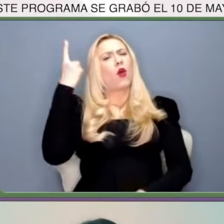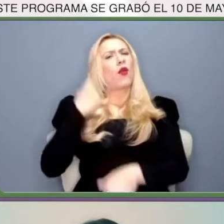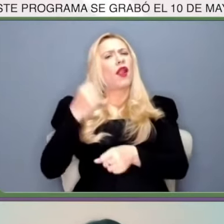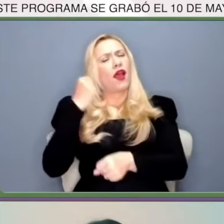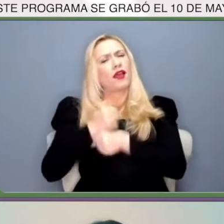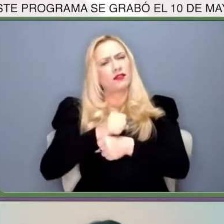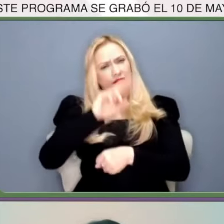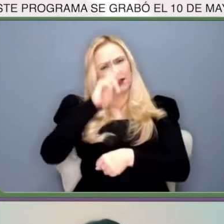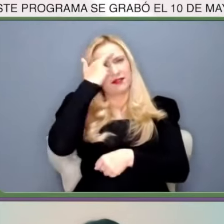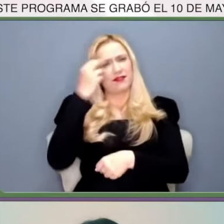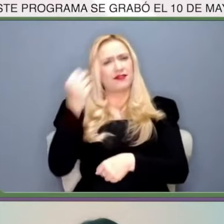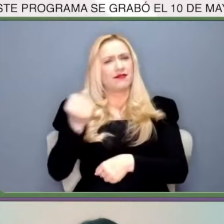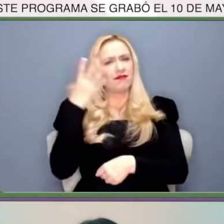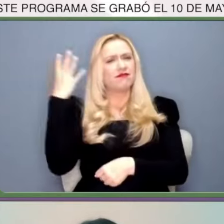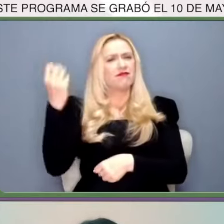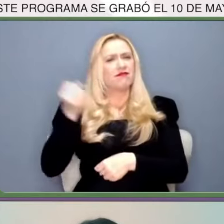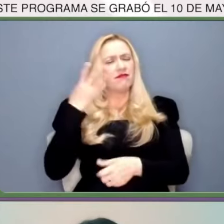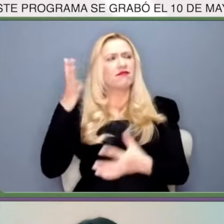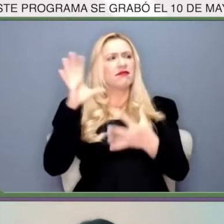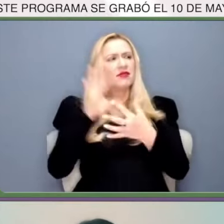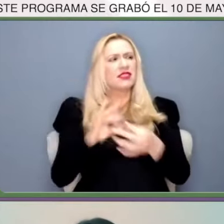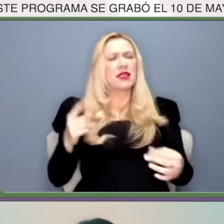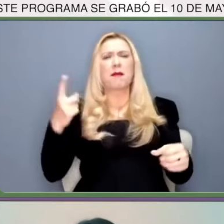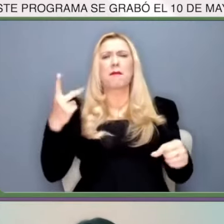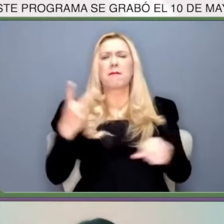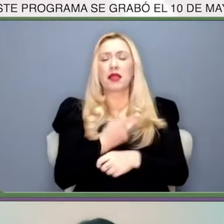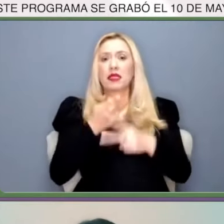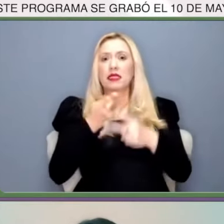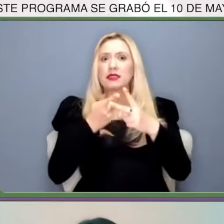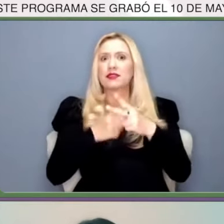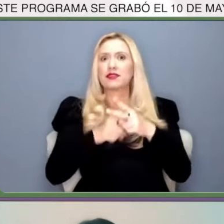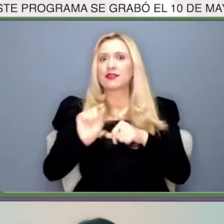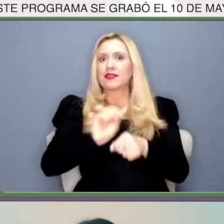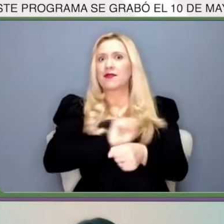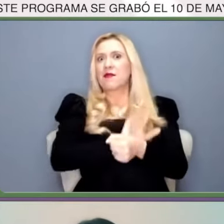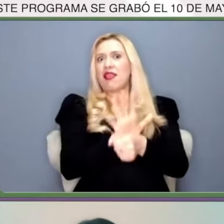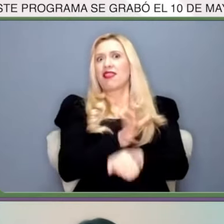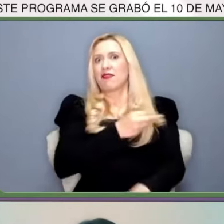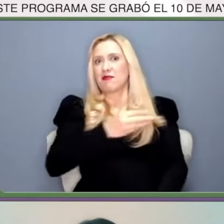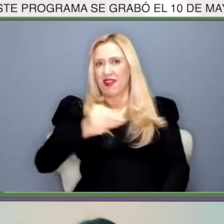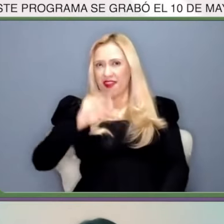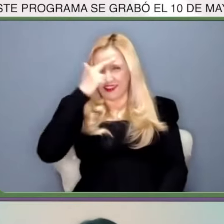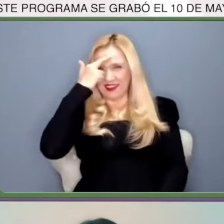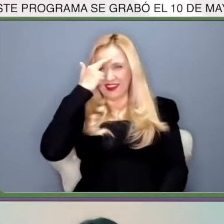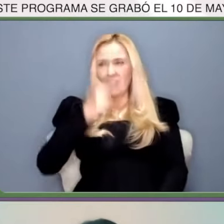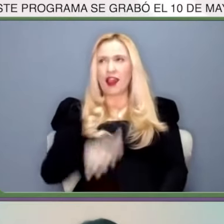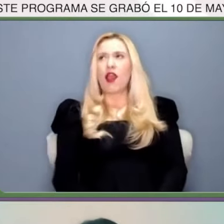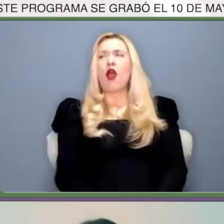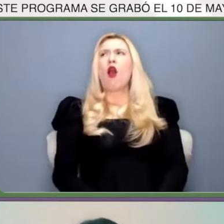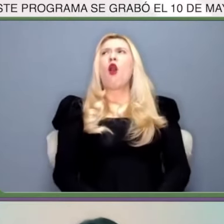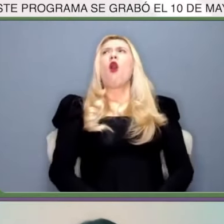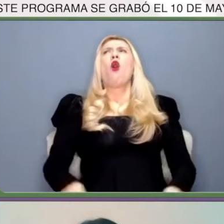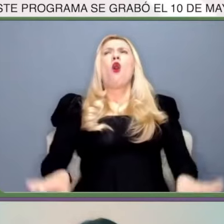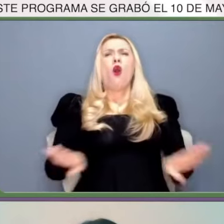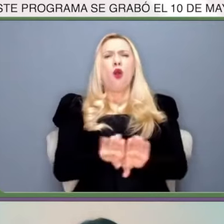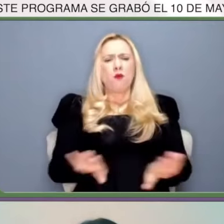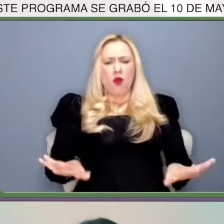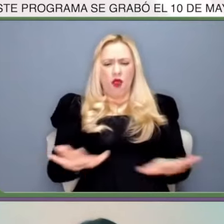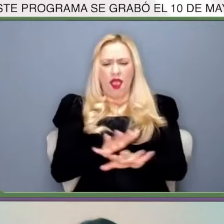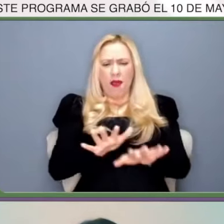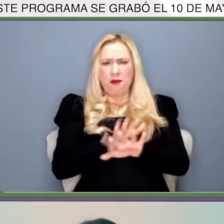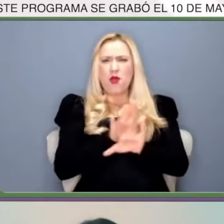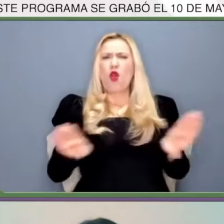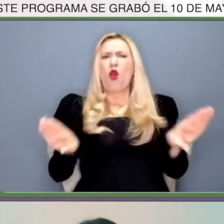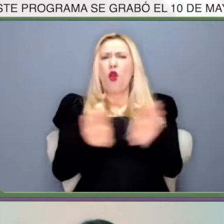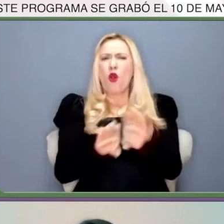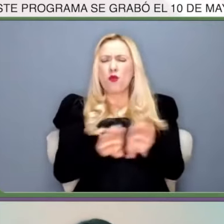conversatorios para saber qué estaba pasando, recién empezaba la pandemia. ¿Cómo ha evolucionado esto? Me interesa